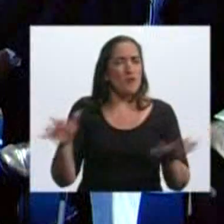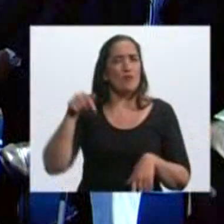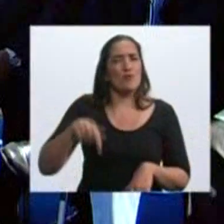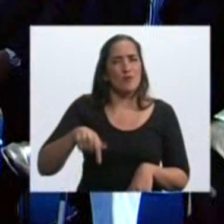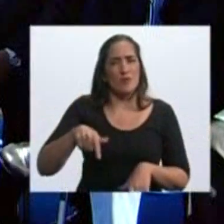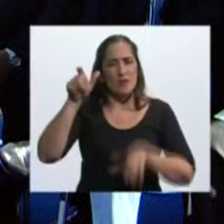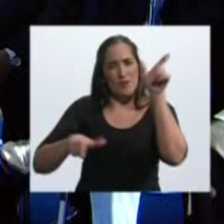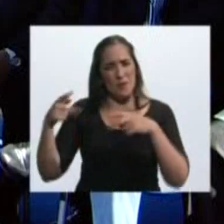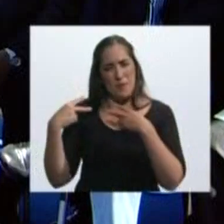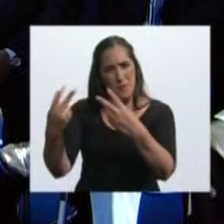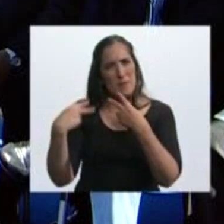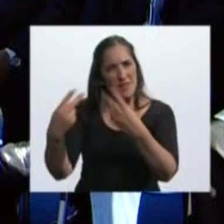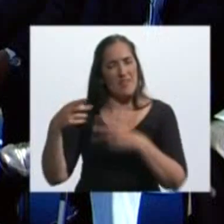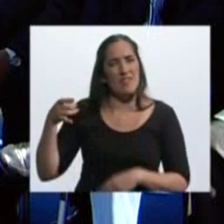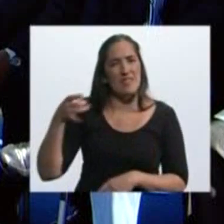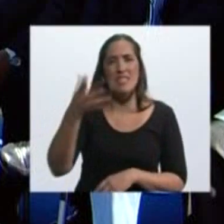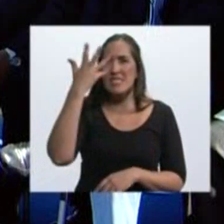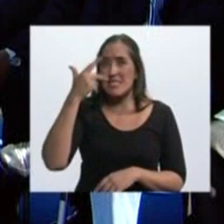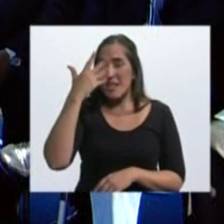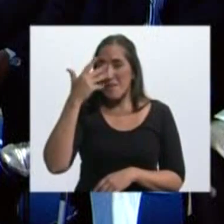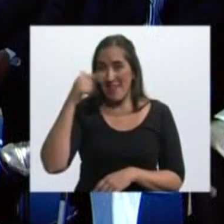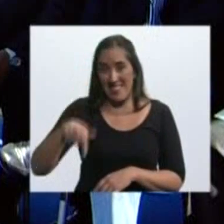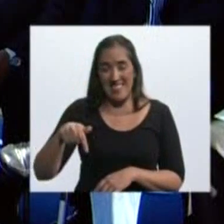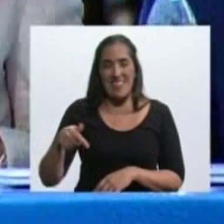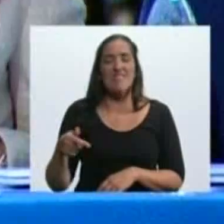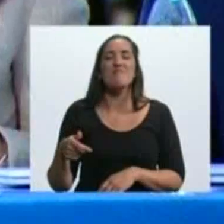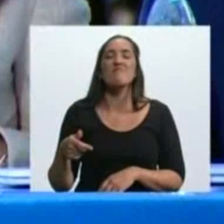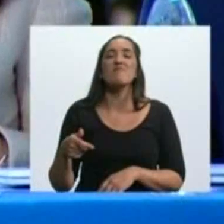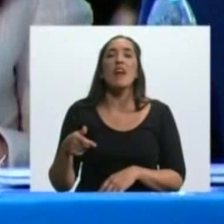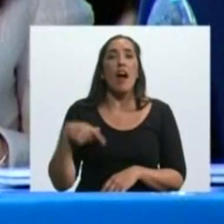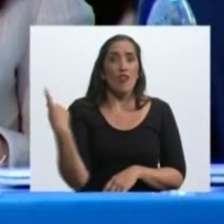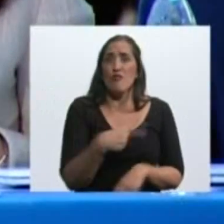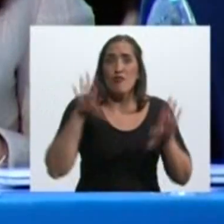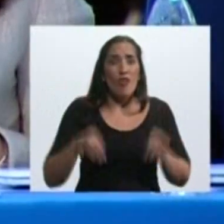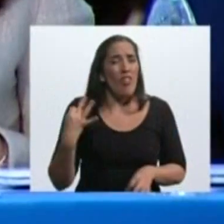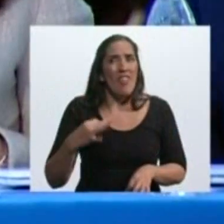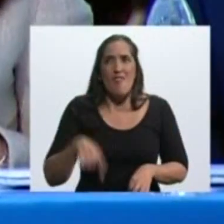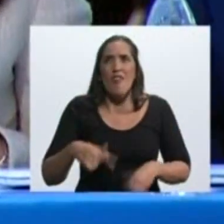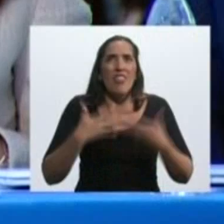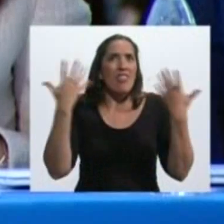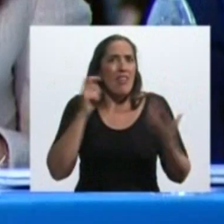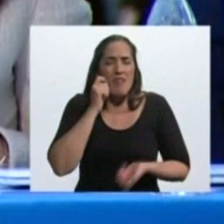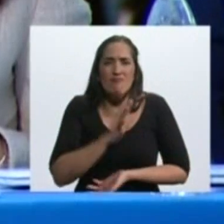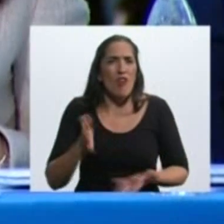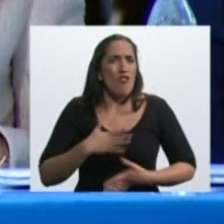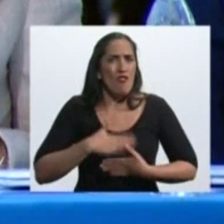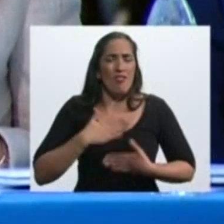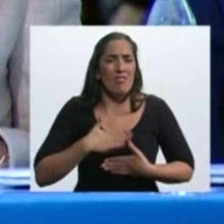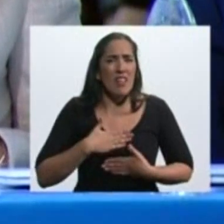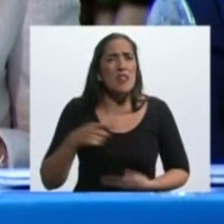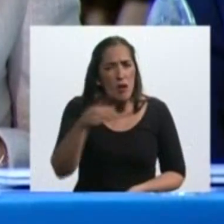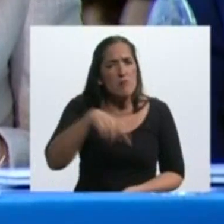que viajan en el San Martín, este día que tenemos que estar tan contentos, sepamos que las cosas no